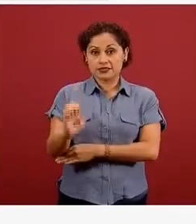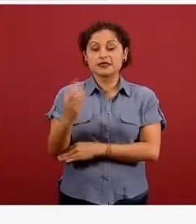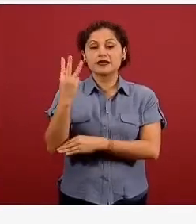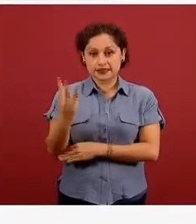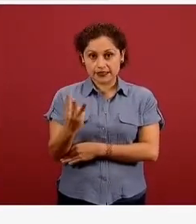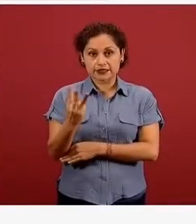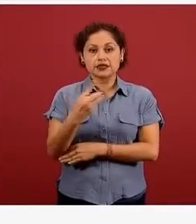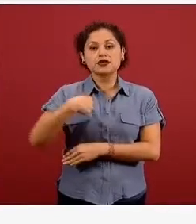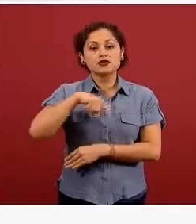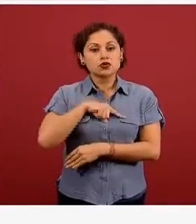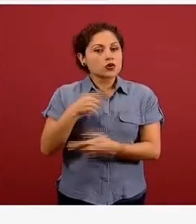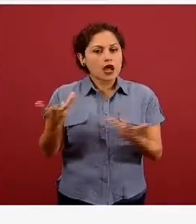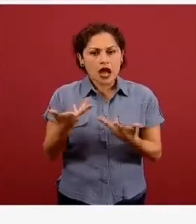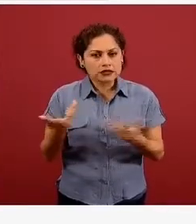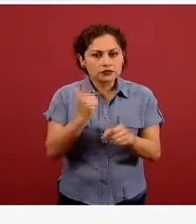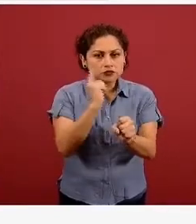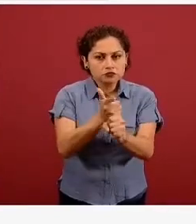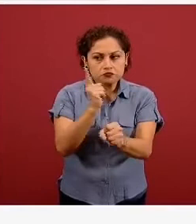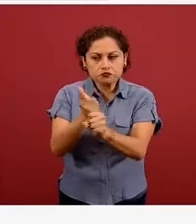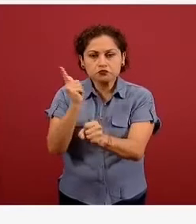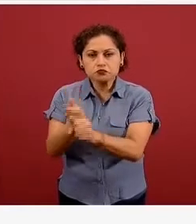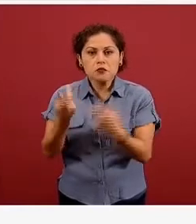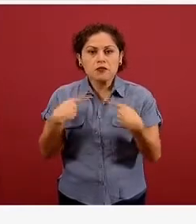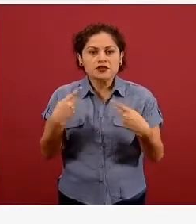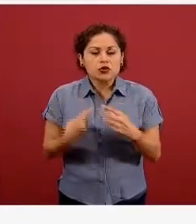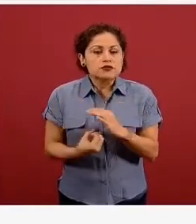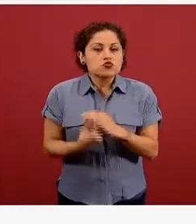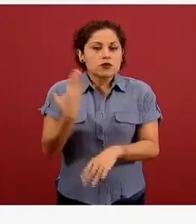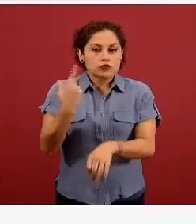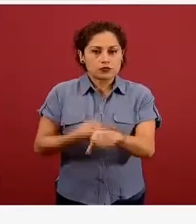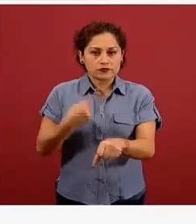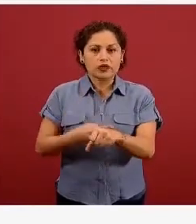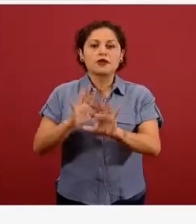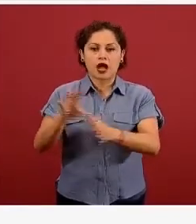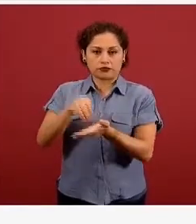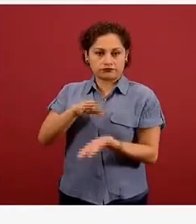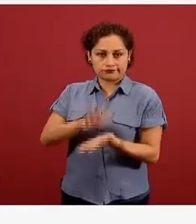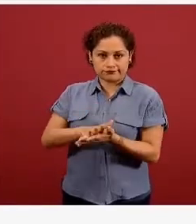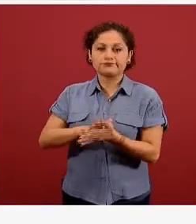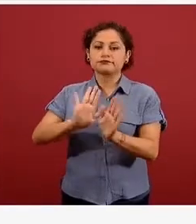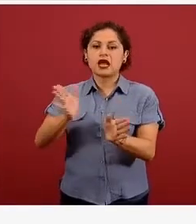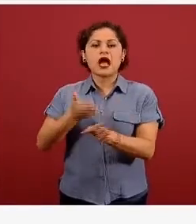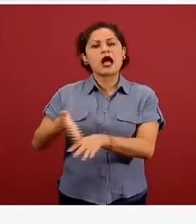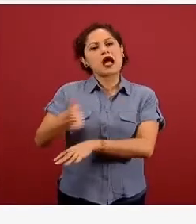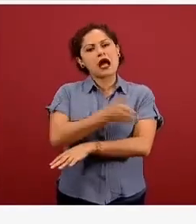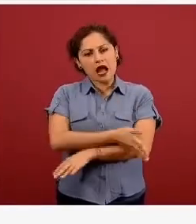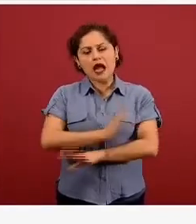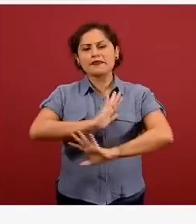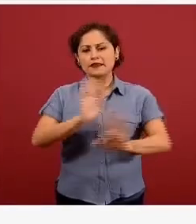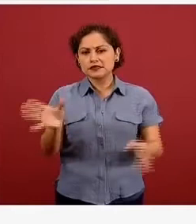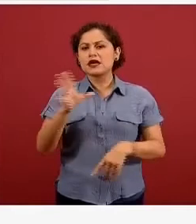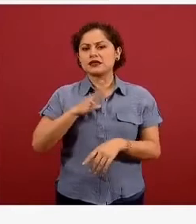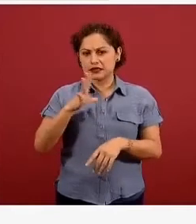la actividad de la epidemia, y todo lo demás que solíamos presentar, de todos modos está